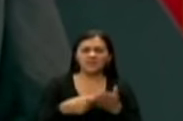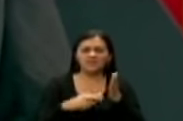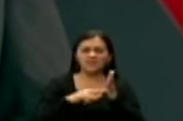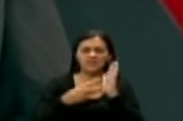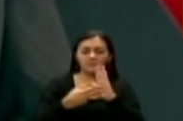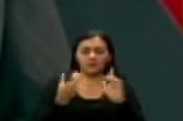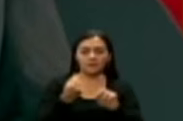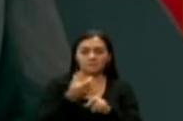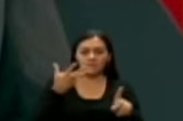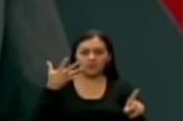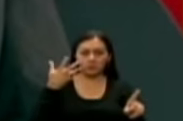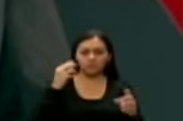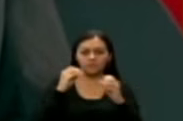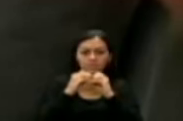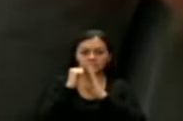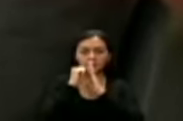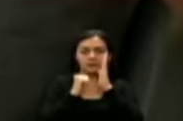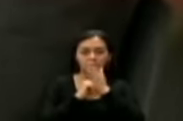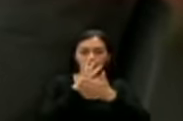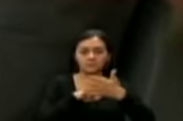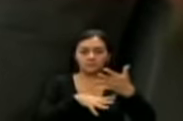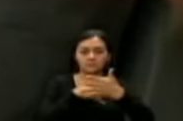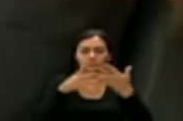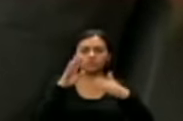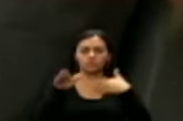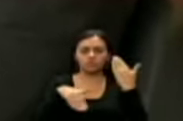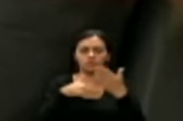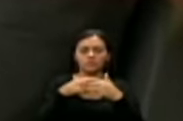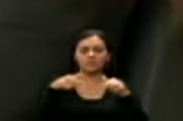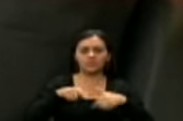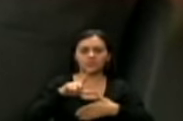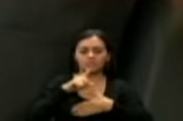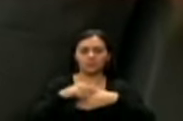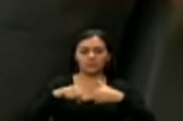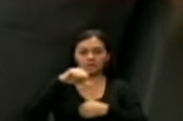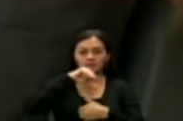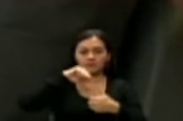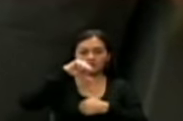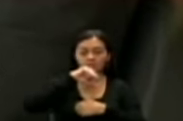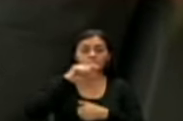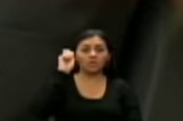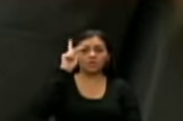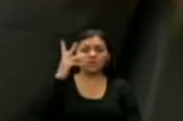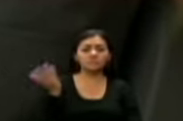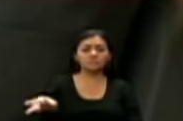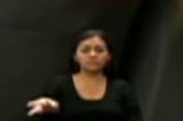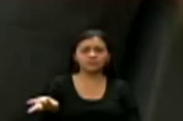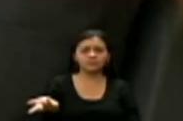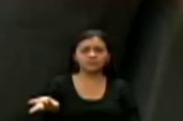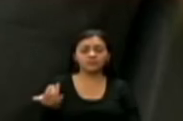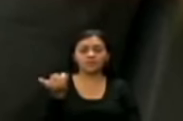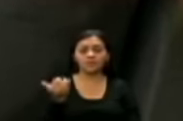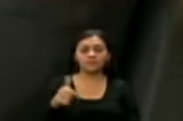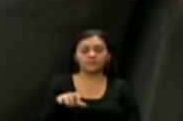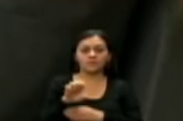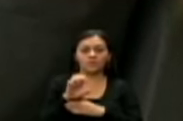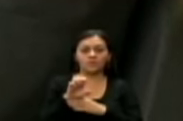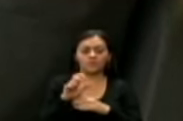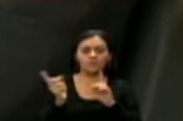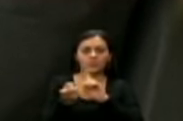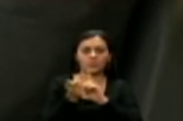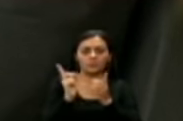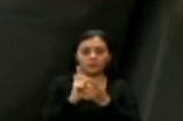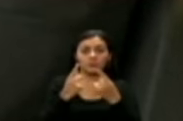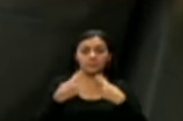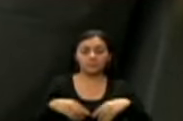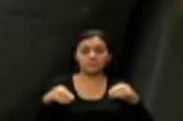impactar y de armar agendas sobre lo que sucede en América Latina y el Caribe. En su criterio, lo que está sucediendo ahora en Ecuador, en este encuentro